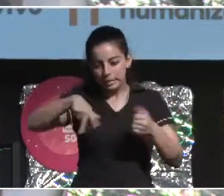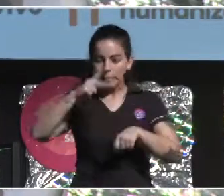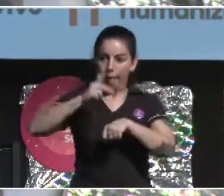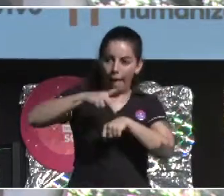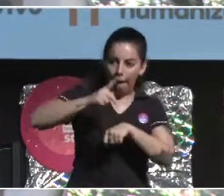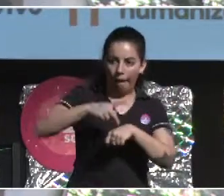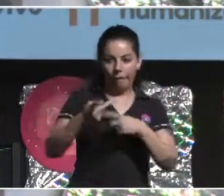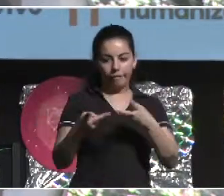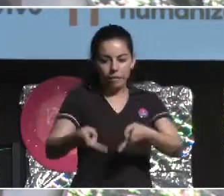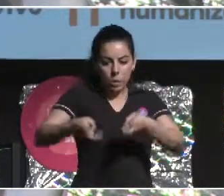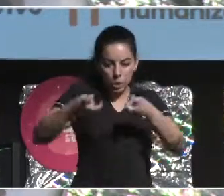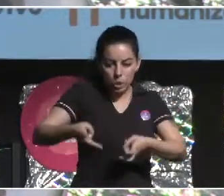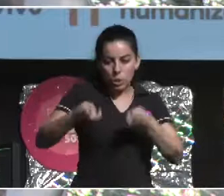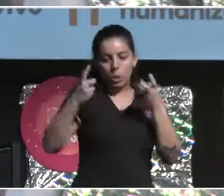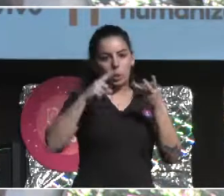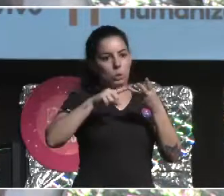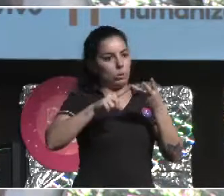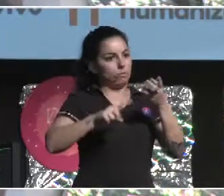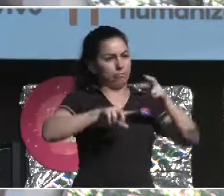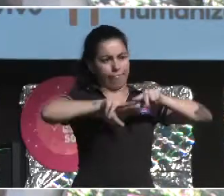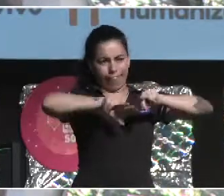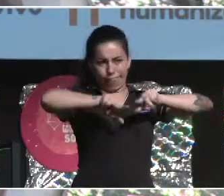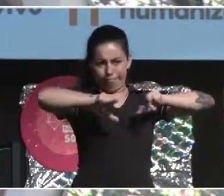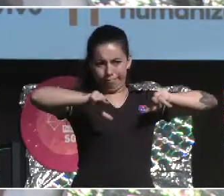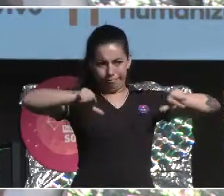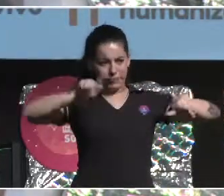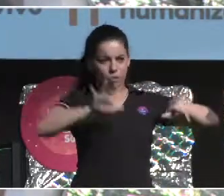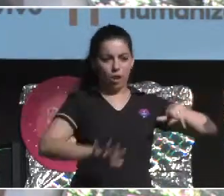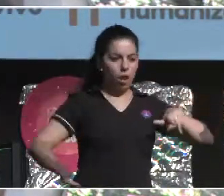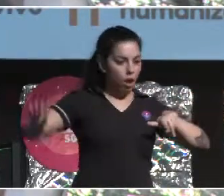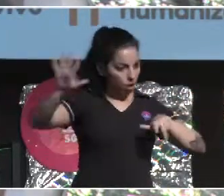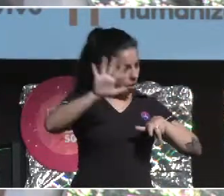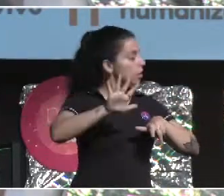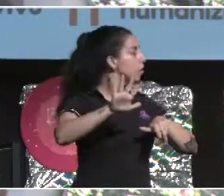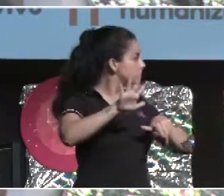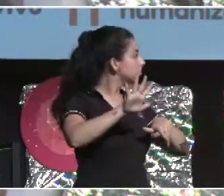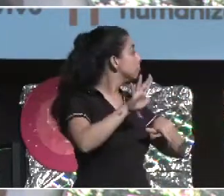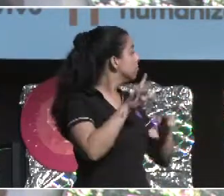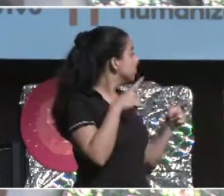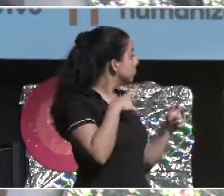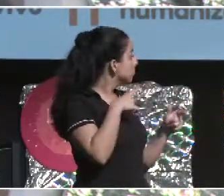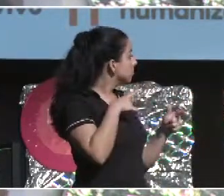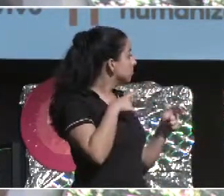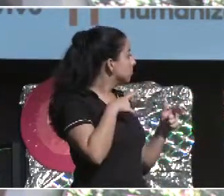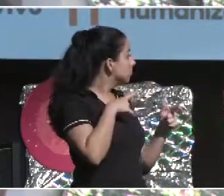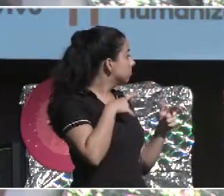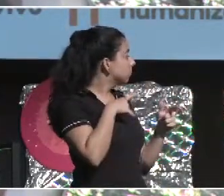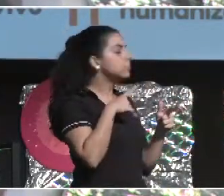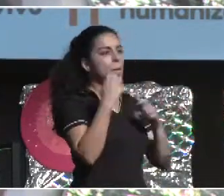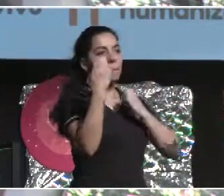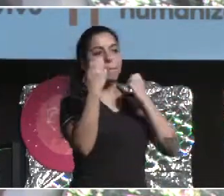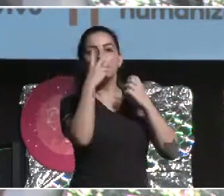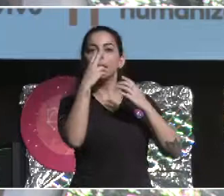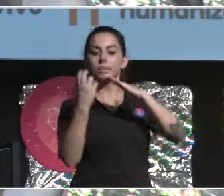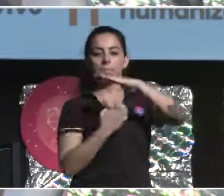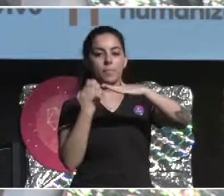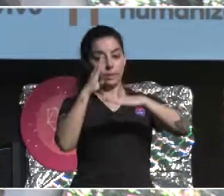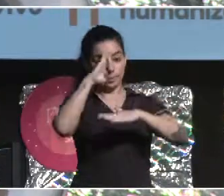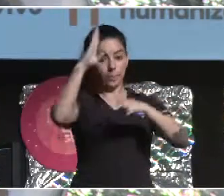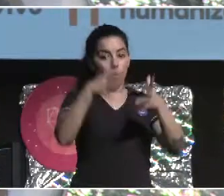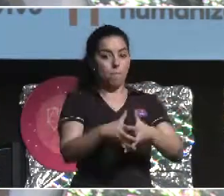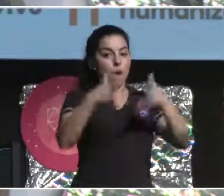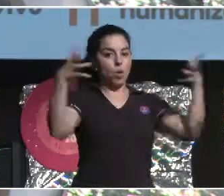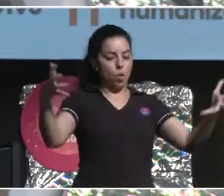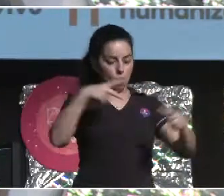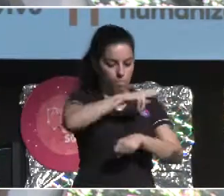y extracción, algunas de otros servicios generales, y son de las grandes empresas del país.